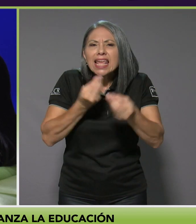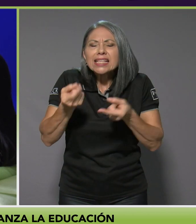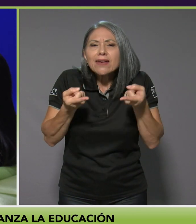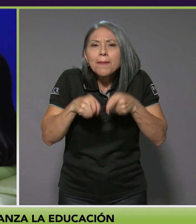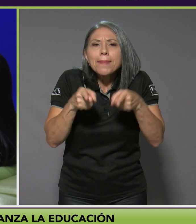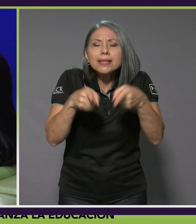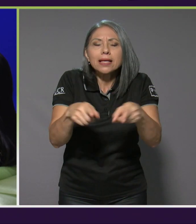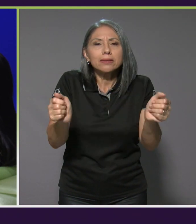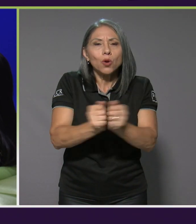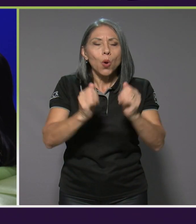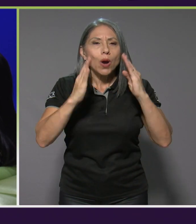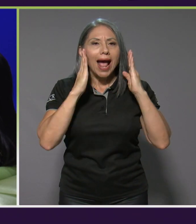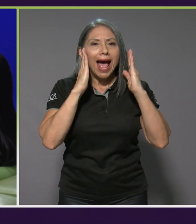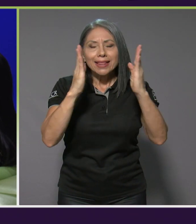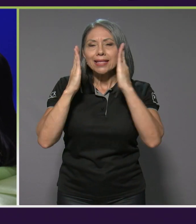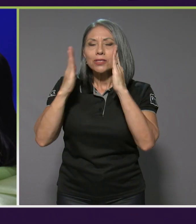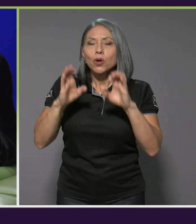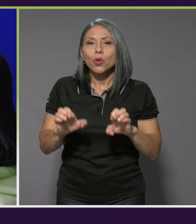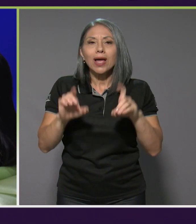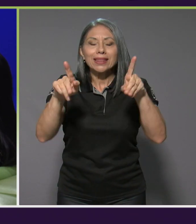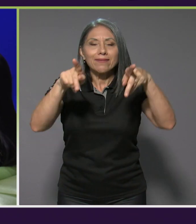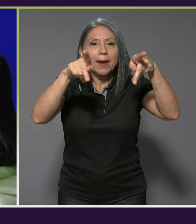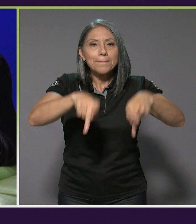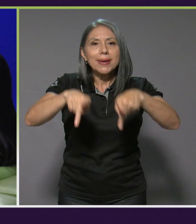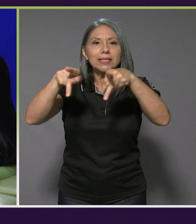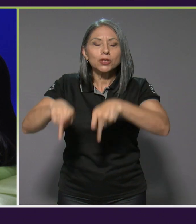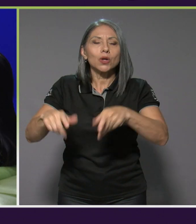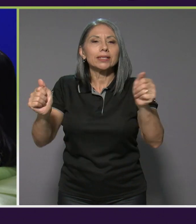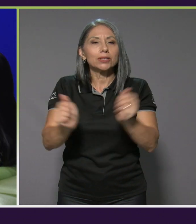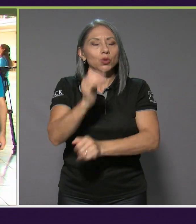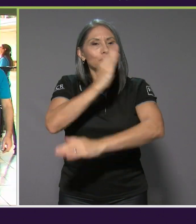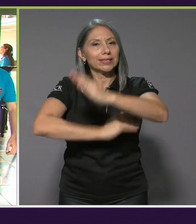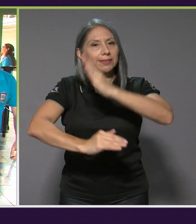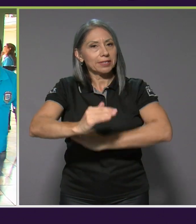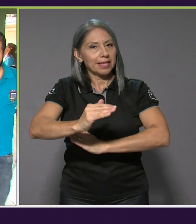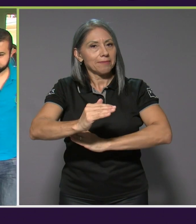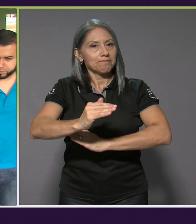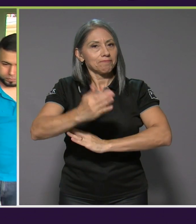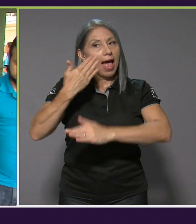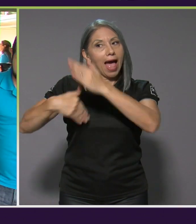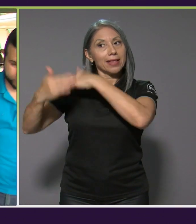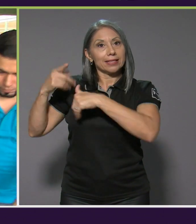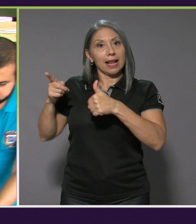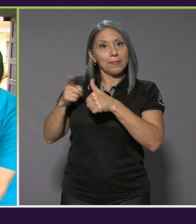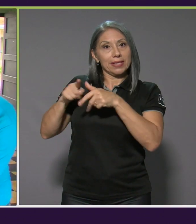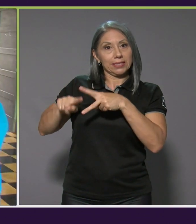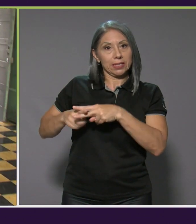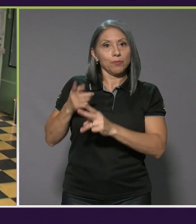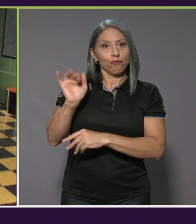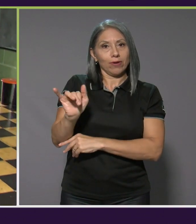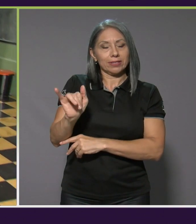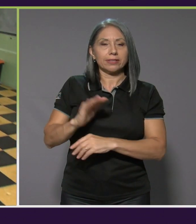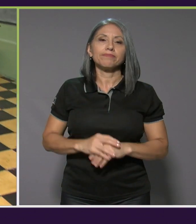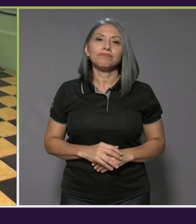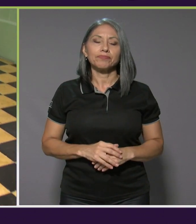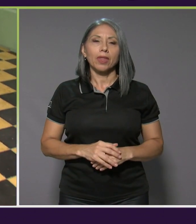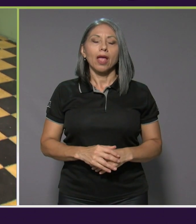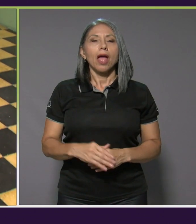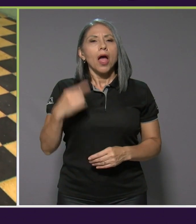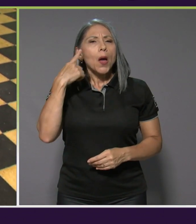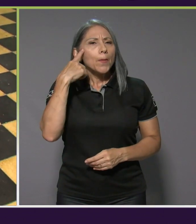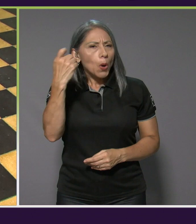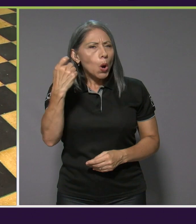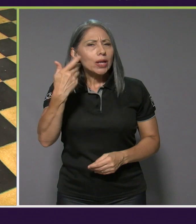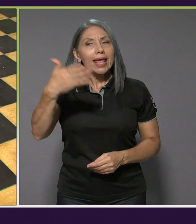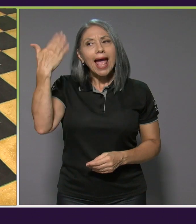atención educativa para personas en situación de discapacidad originalmente, porque había